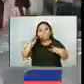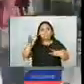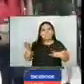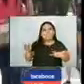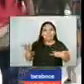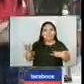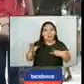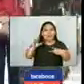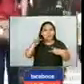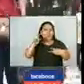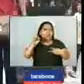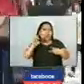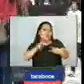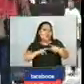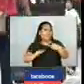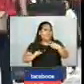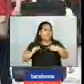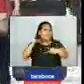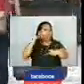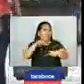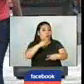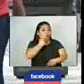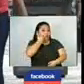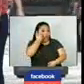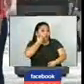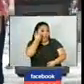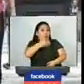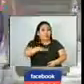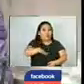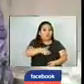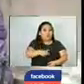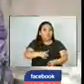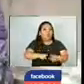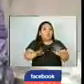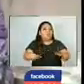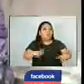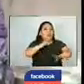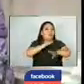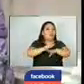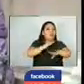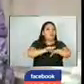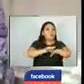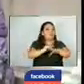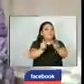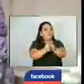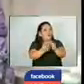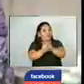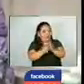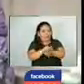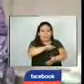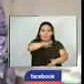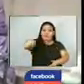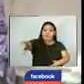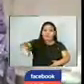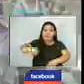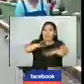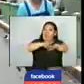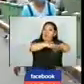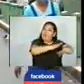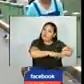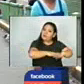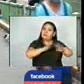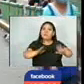marihuana ha incrementado especialmente en adolescentes. Y para evitar mayores afectaciones en la población se emiten